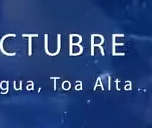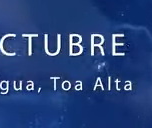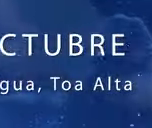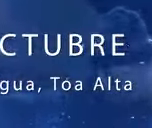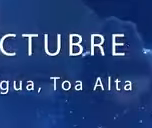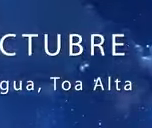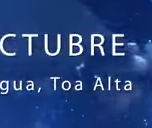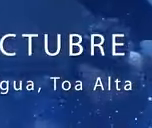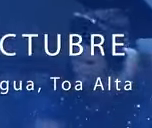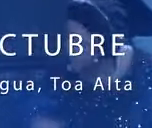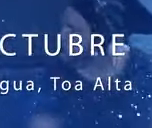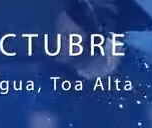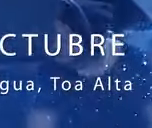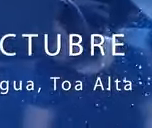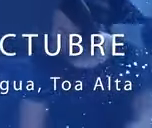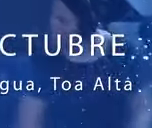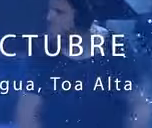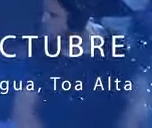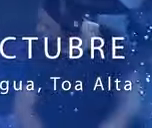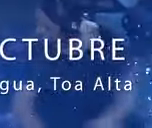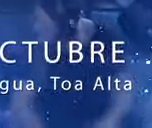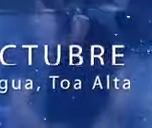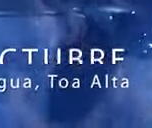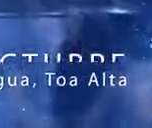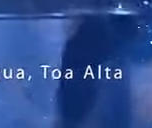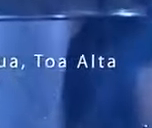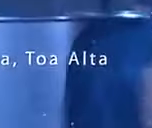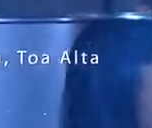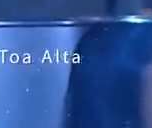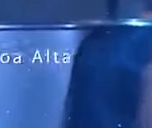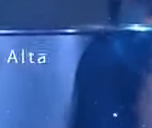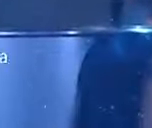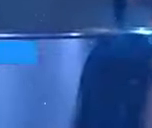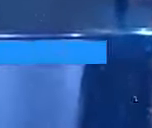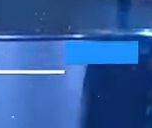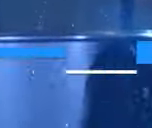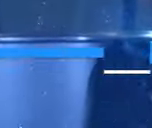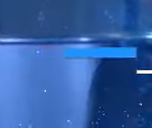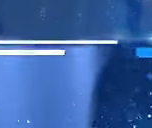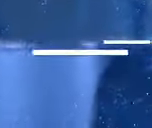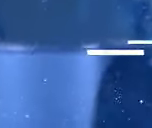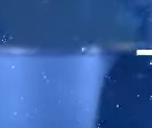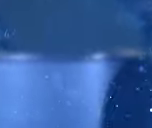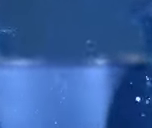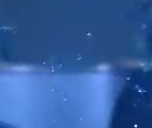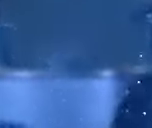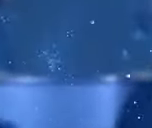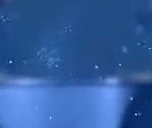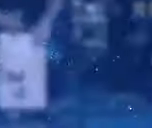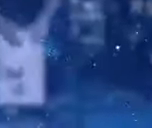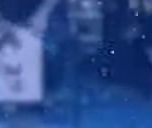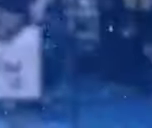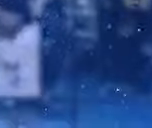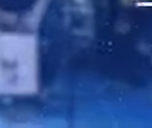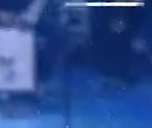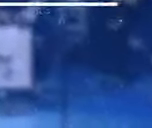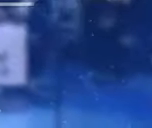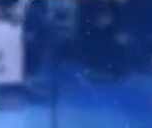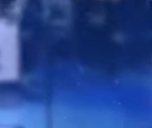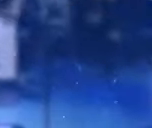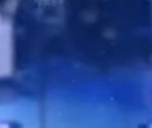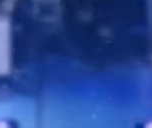hoy, y la misma presencia del Señor recorra hoy. Domingo 31 de